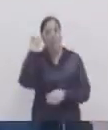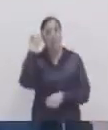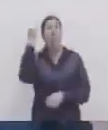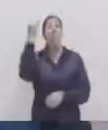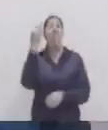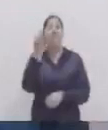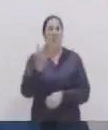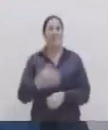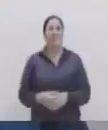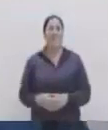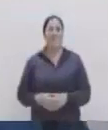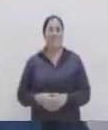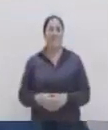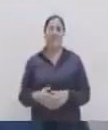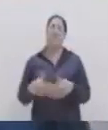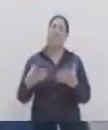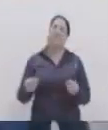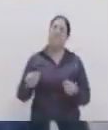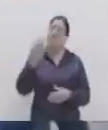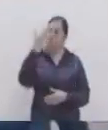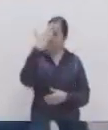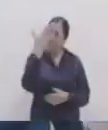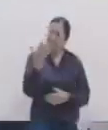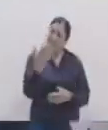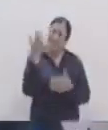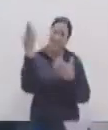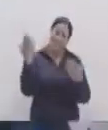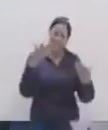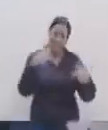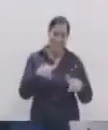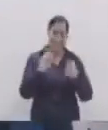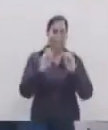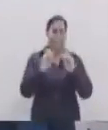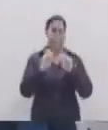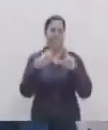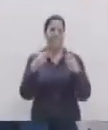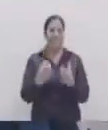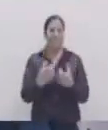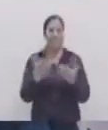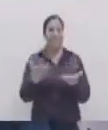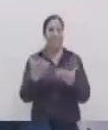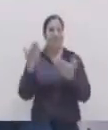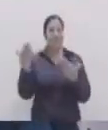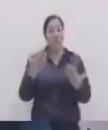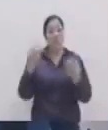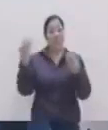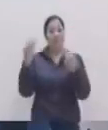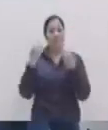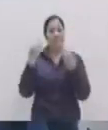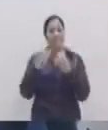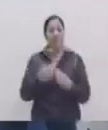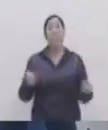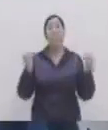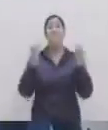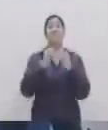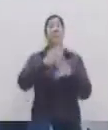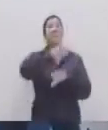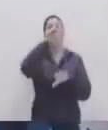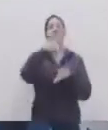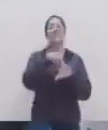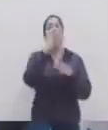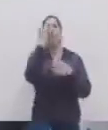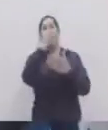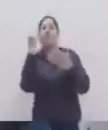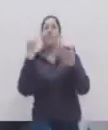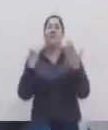tu imaginación. Bueno, Ana María, muchas gracias por haber estado con nosotros el día de hoy, por habernos enseñado más sobre los paisajes,